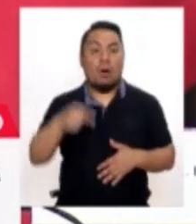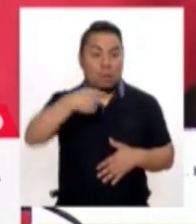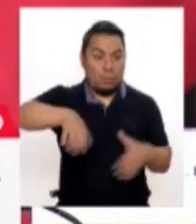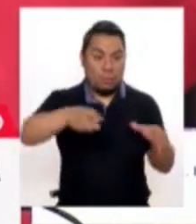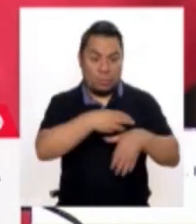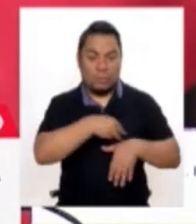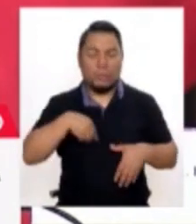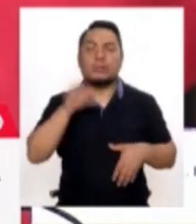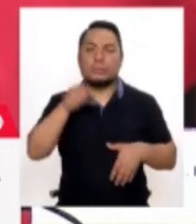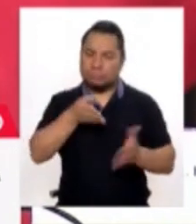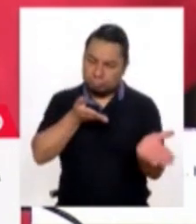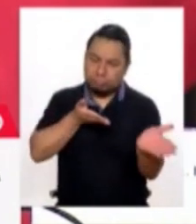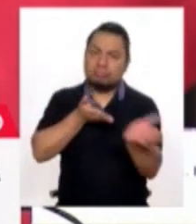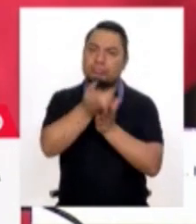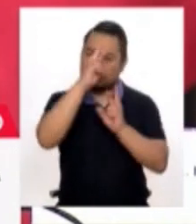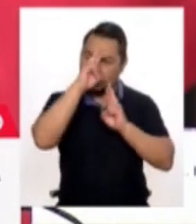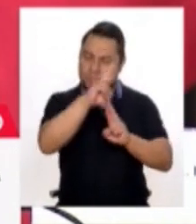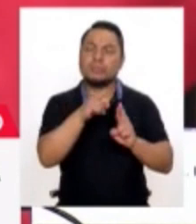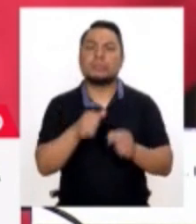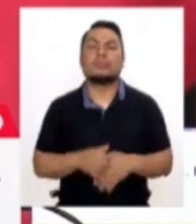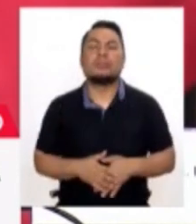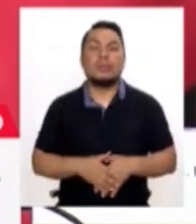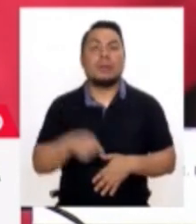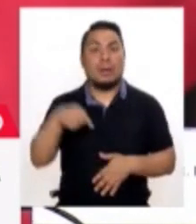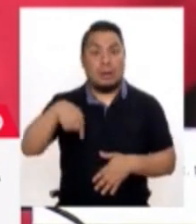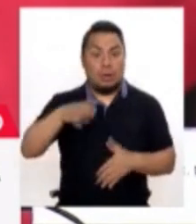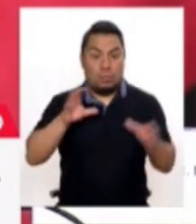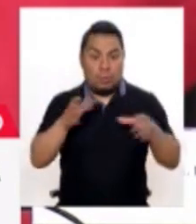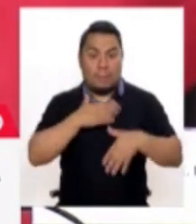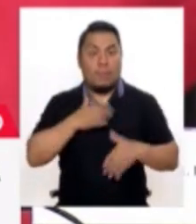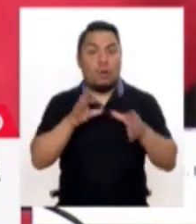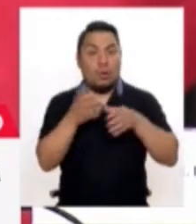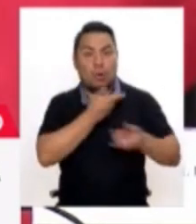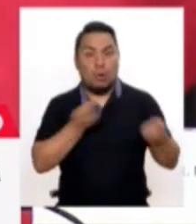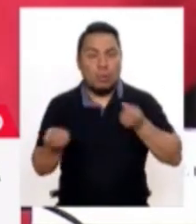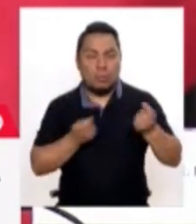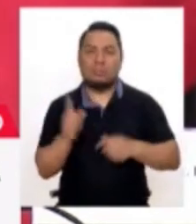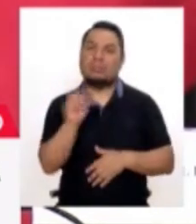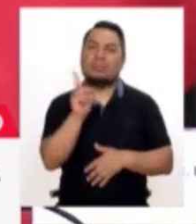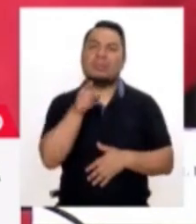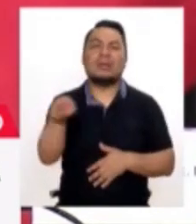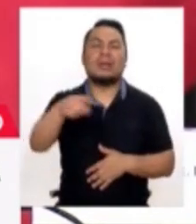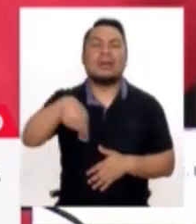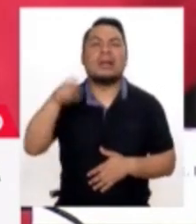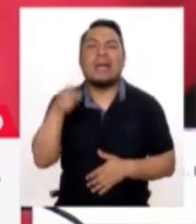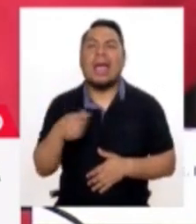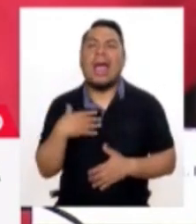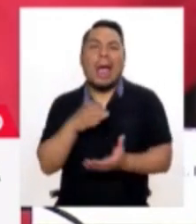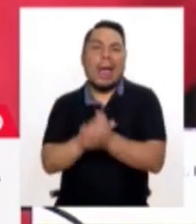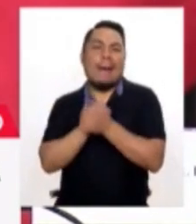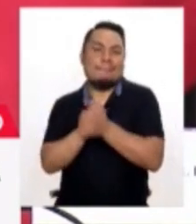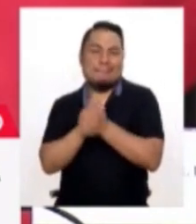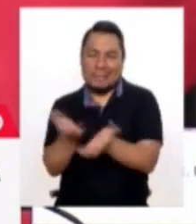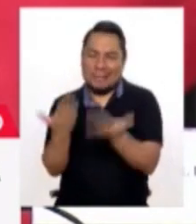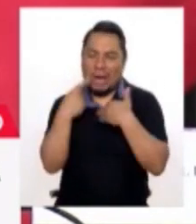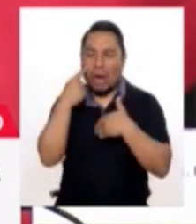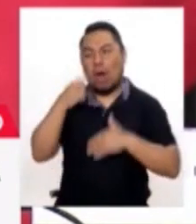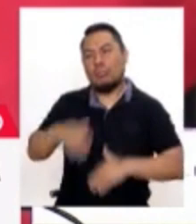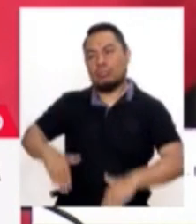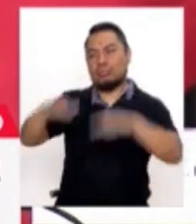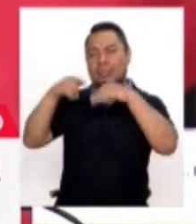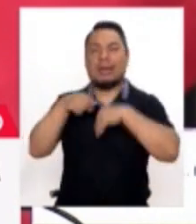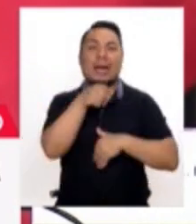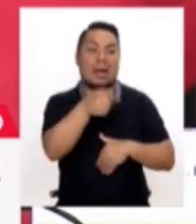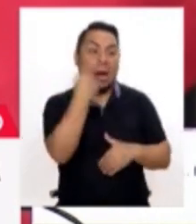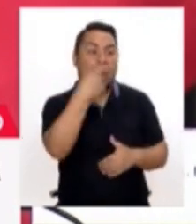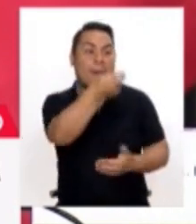cumplir estrictamente. En nuestro gobierno no habrá espacio para los compadrazgos, ni el pago de